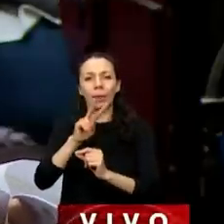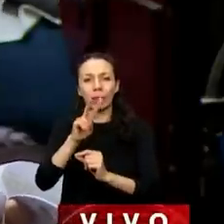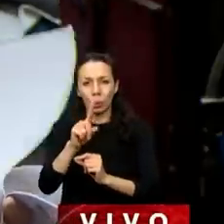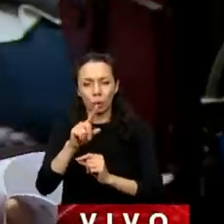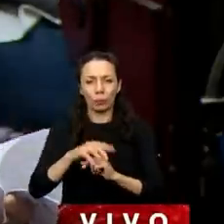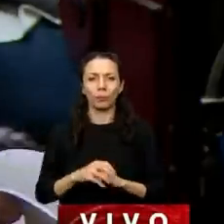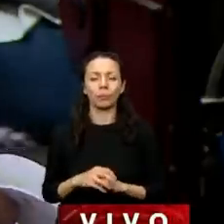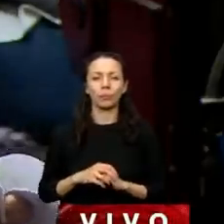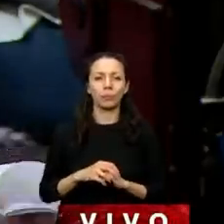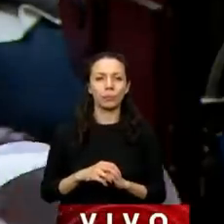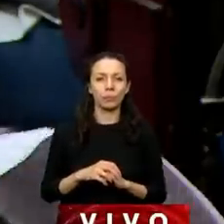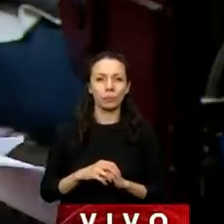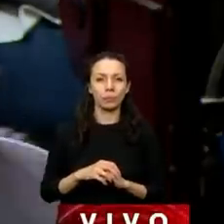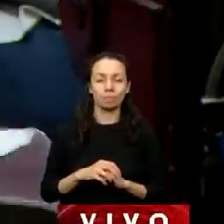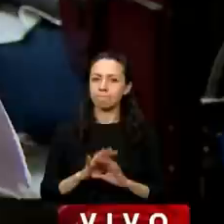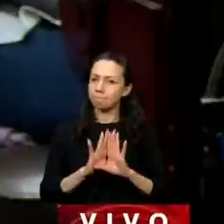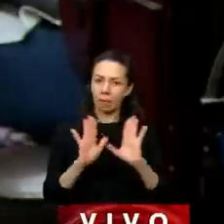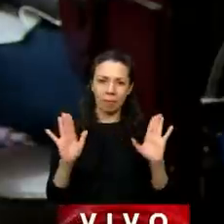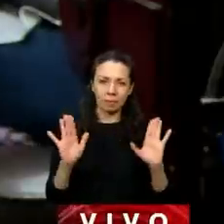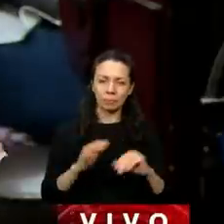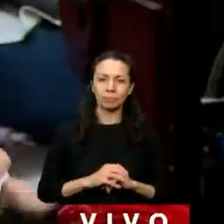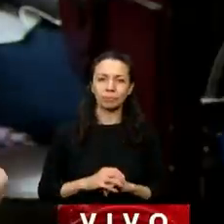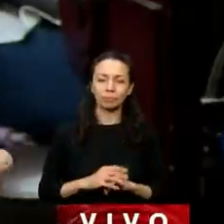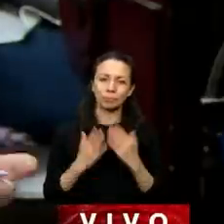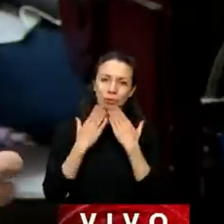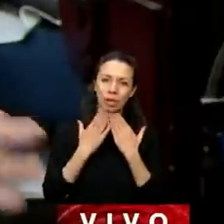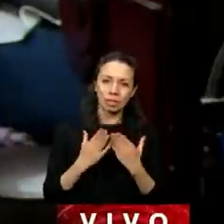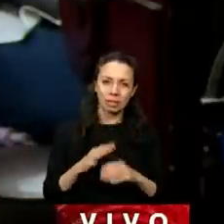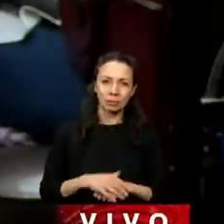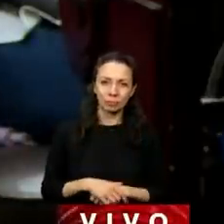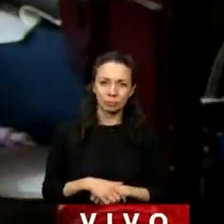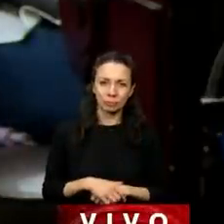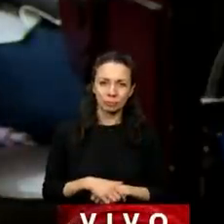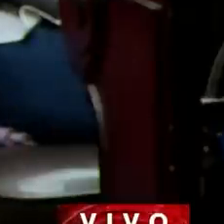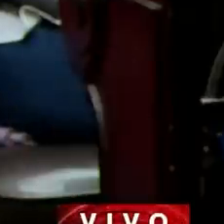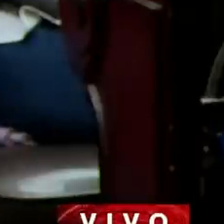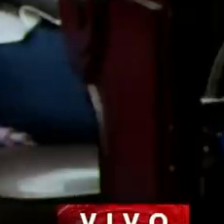21. Nada más. Gracias.